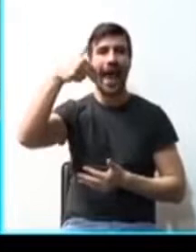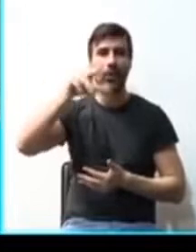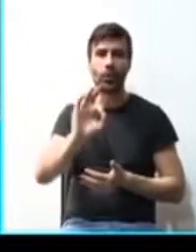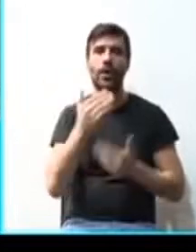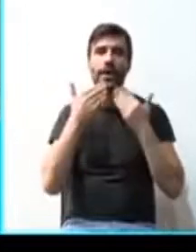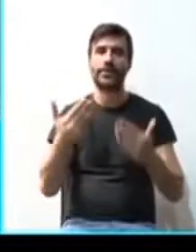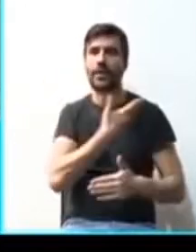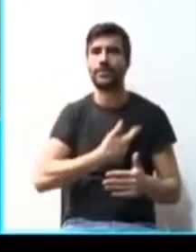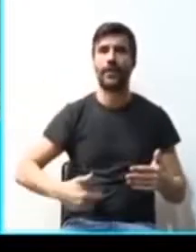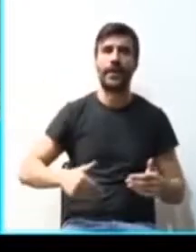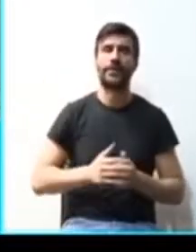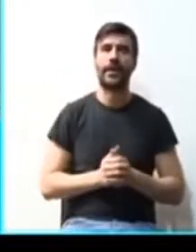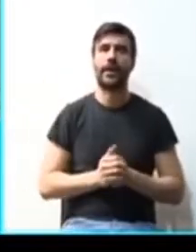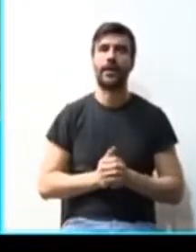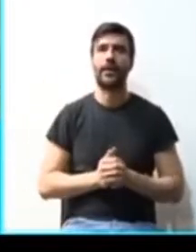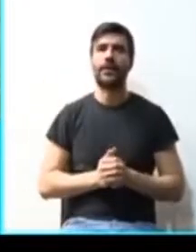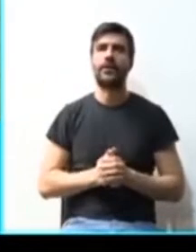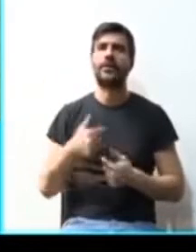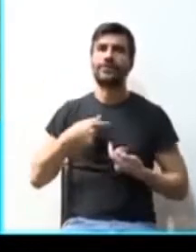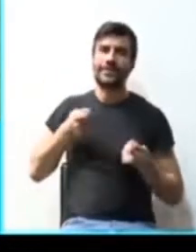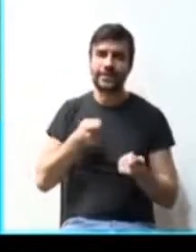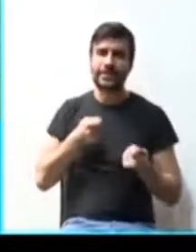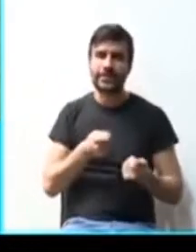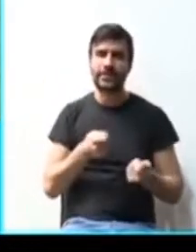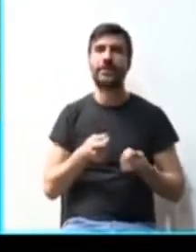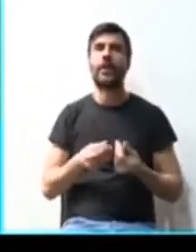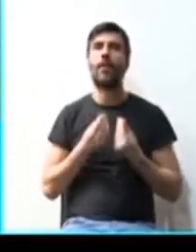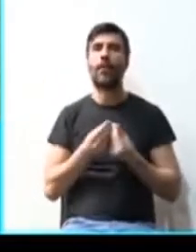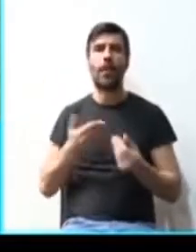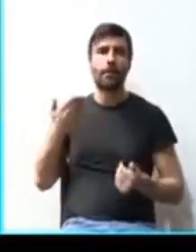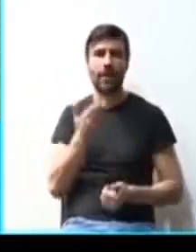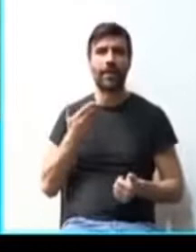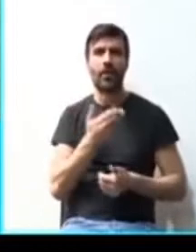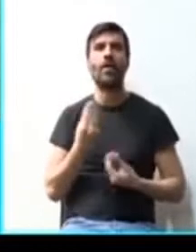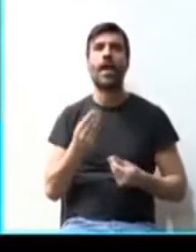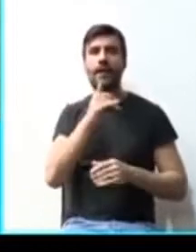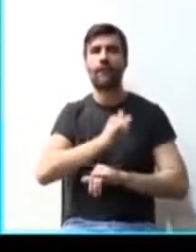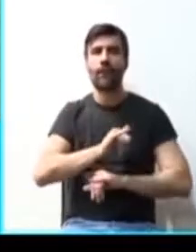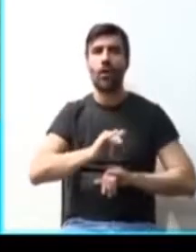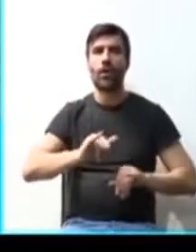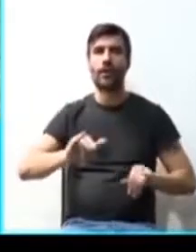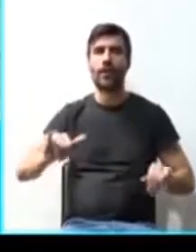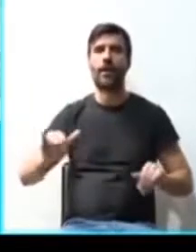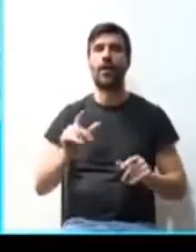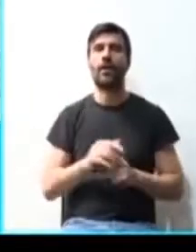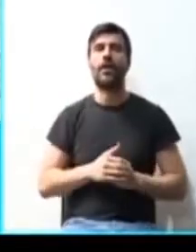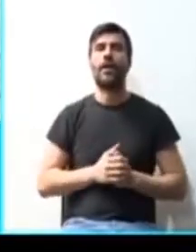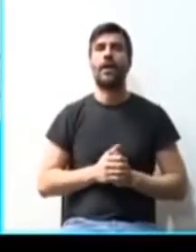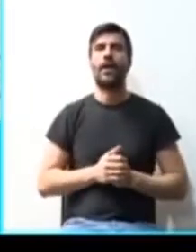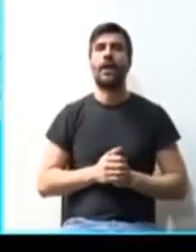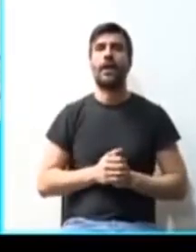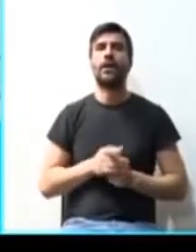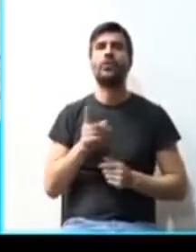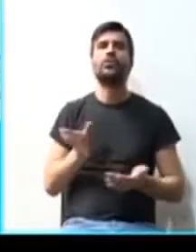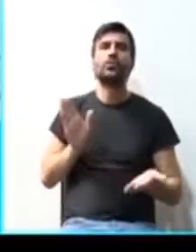Gracias, presidente. Es para insistir con un pedido de informes, es el 1797, que tiene que ver